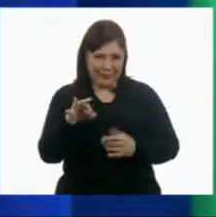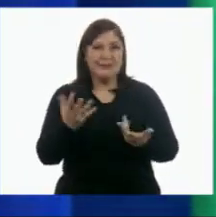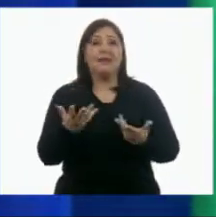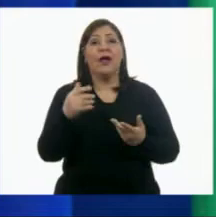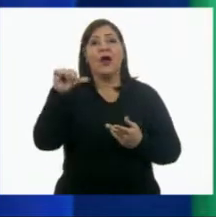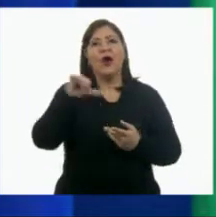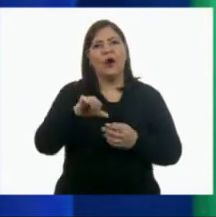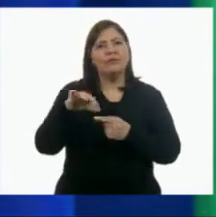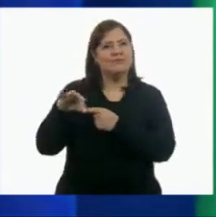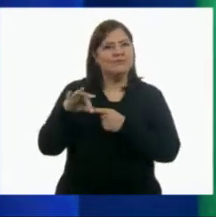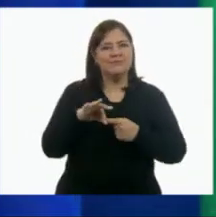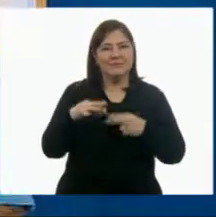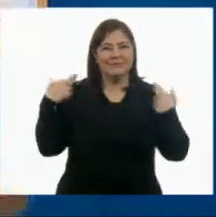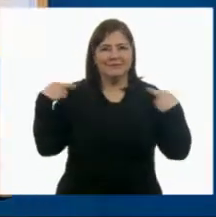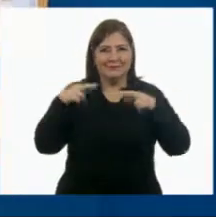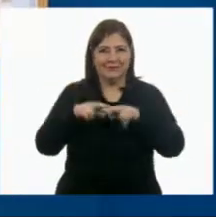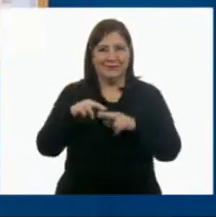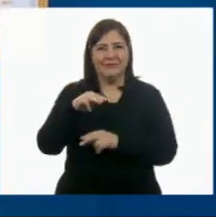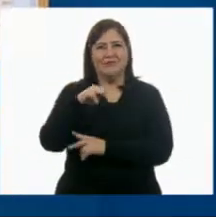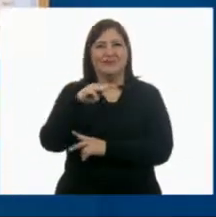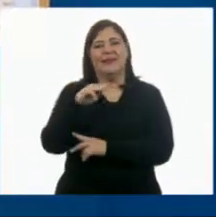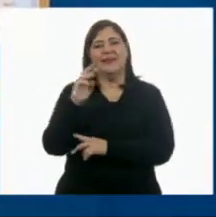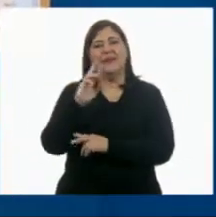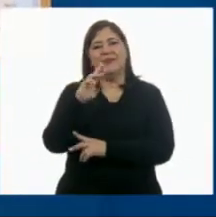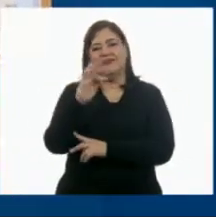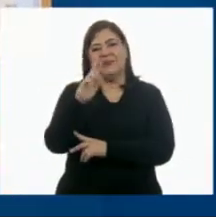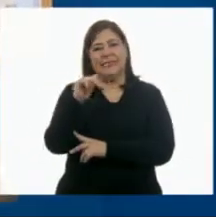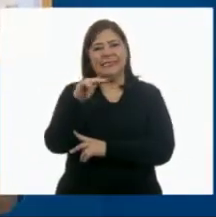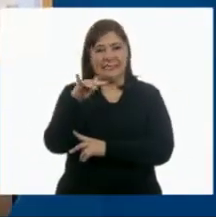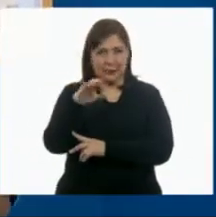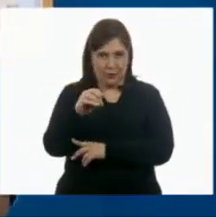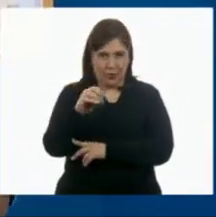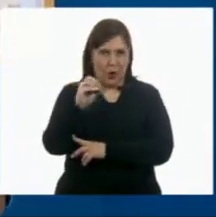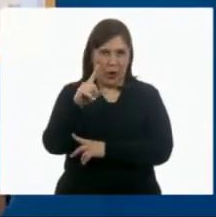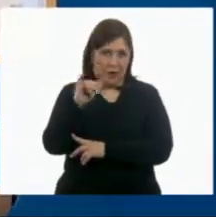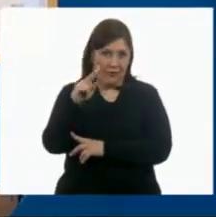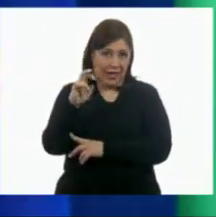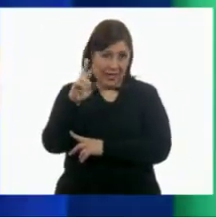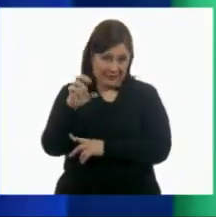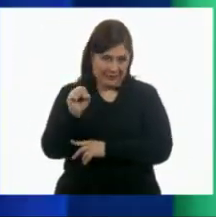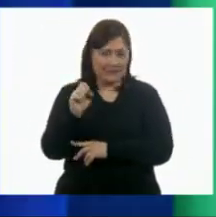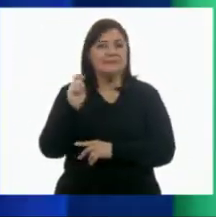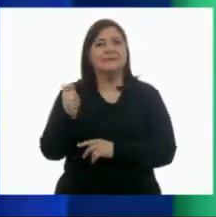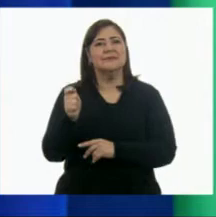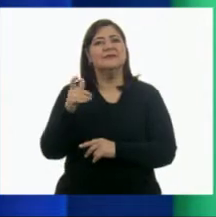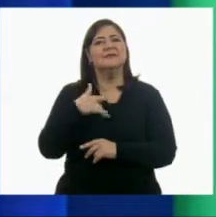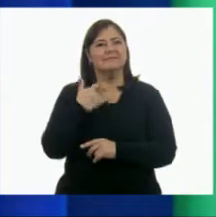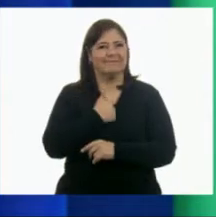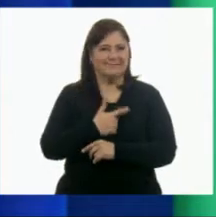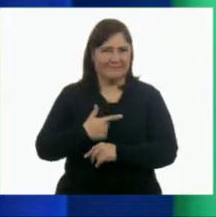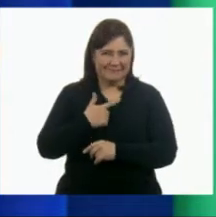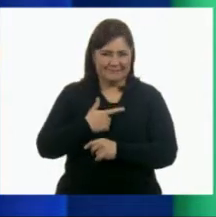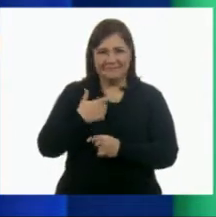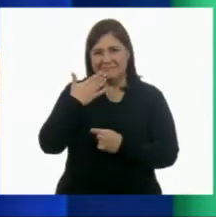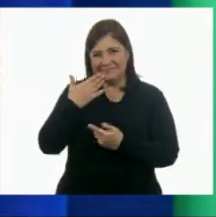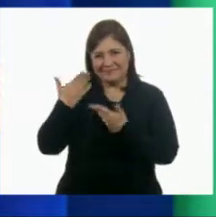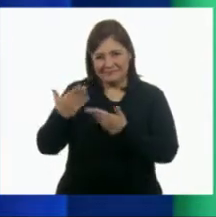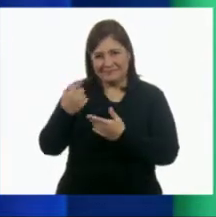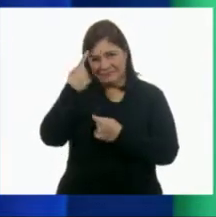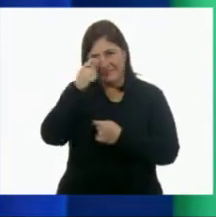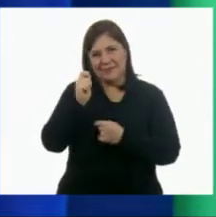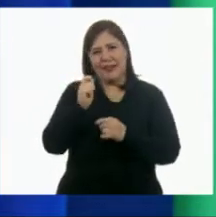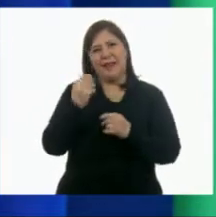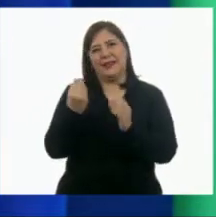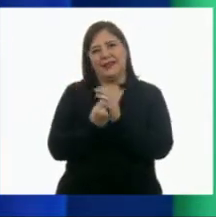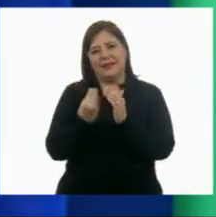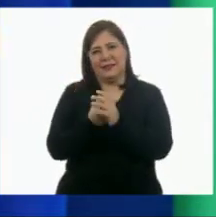nos acompaña el maestro Francisco Javier Olivares Sánchez y vamos a tener el gusto de estar con ustedes en esta clase de matemáticas